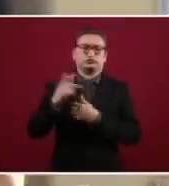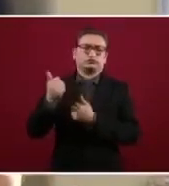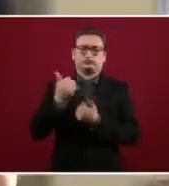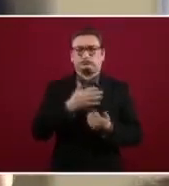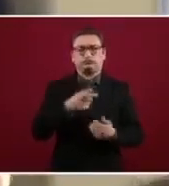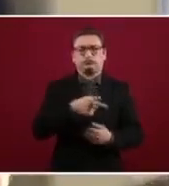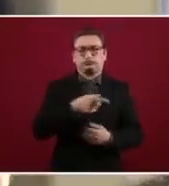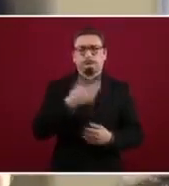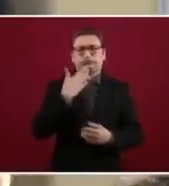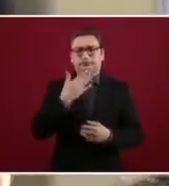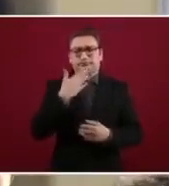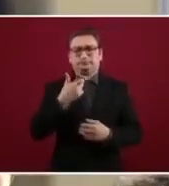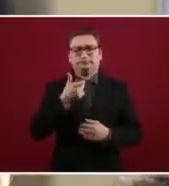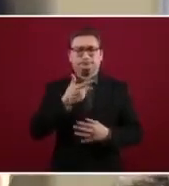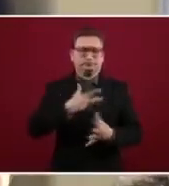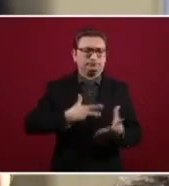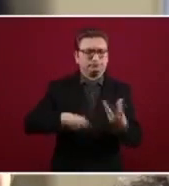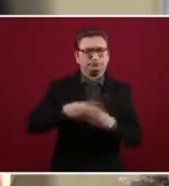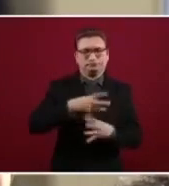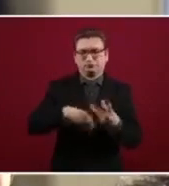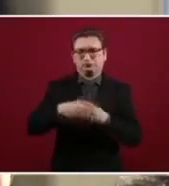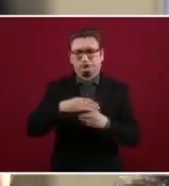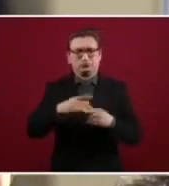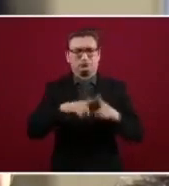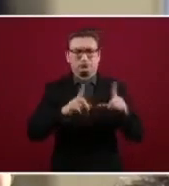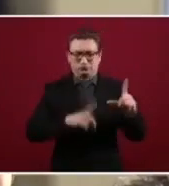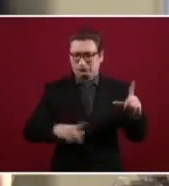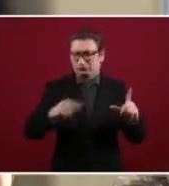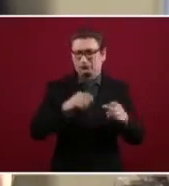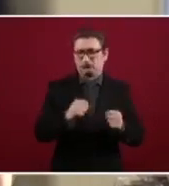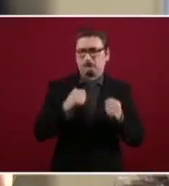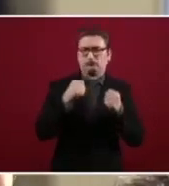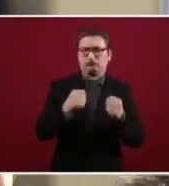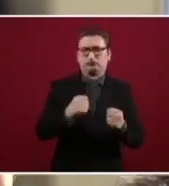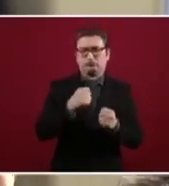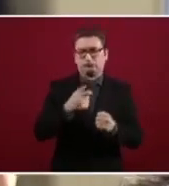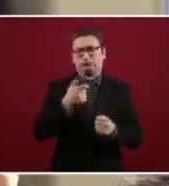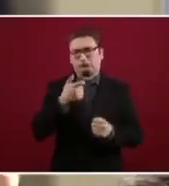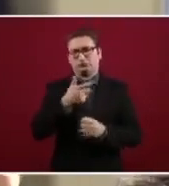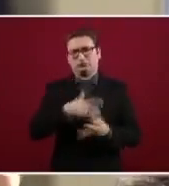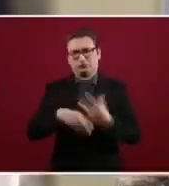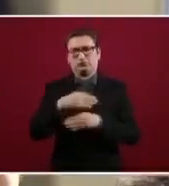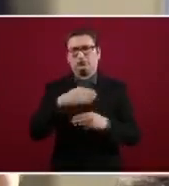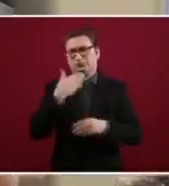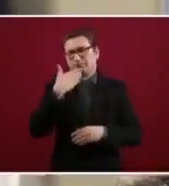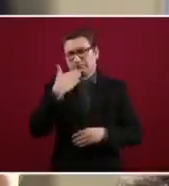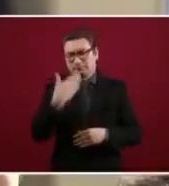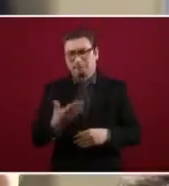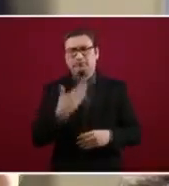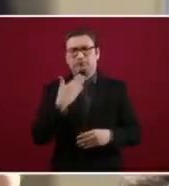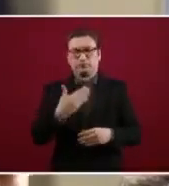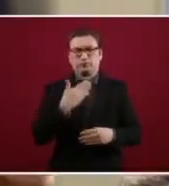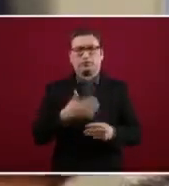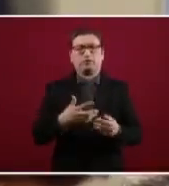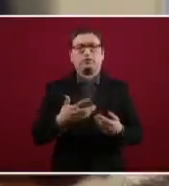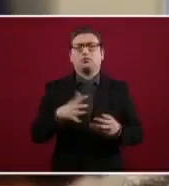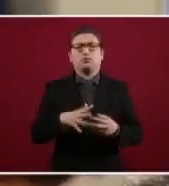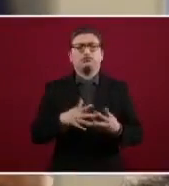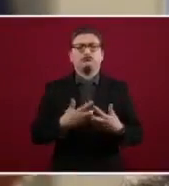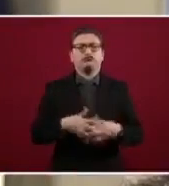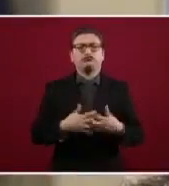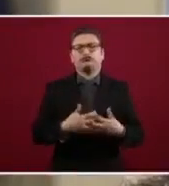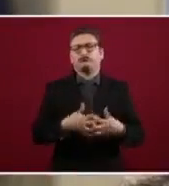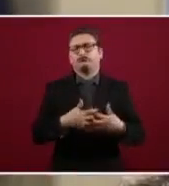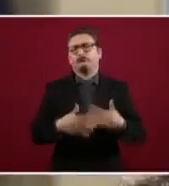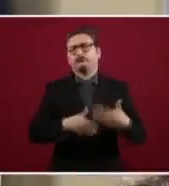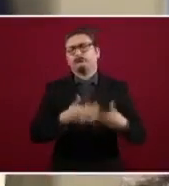en el consumo interno y se fortalezca el mercado interno como usted dice y se haga el motor que